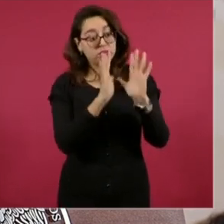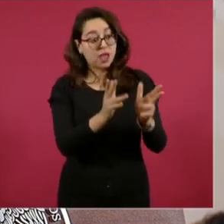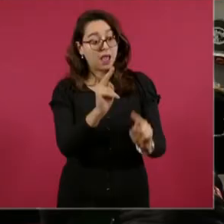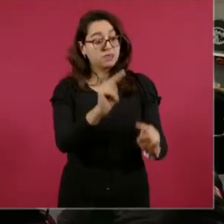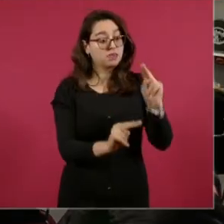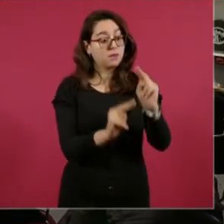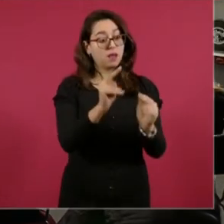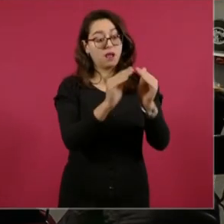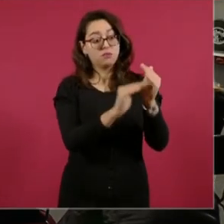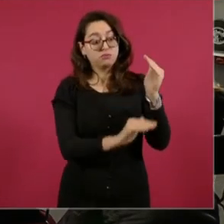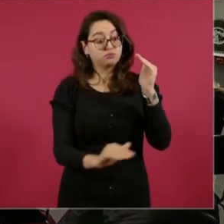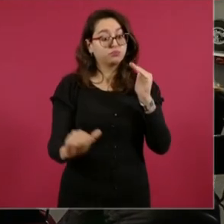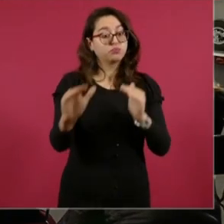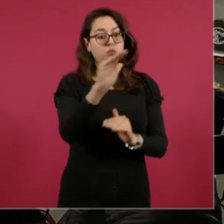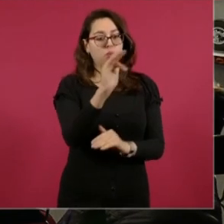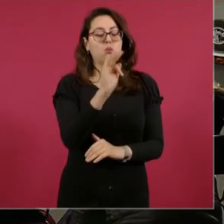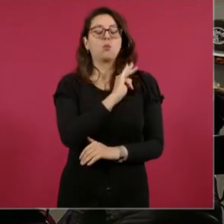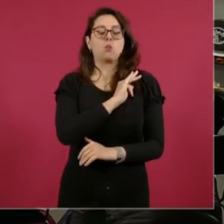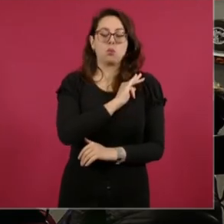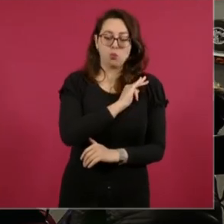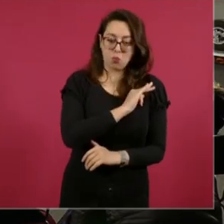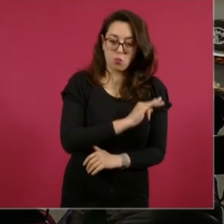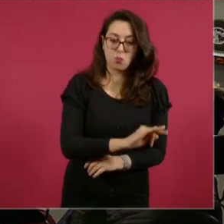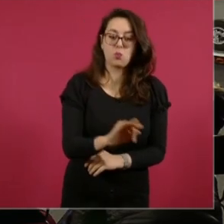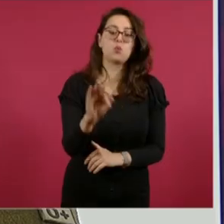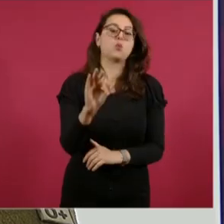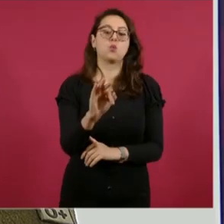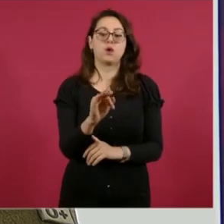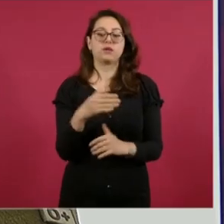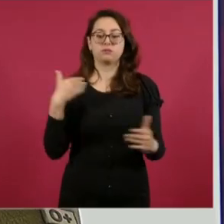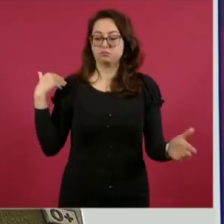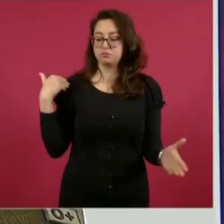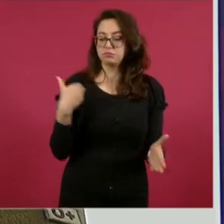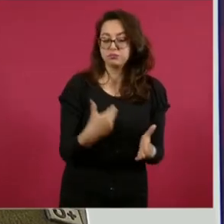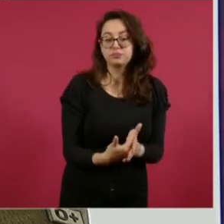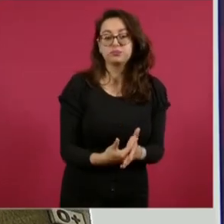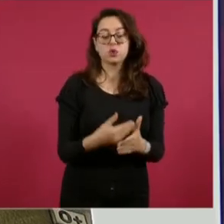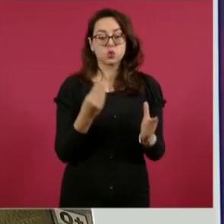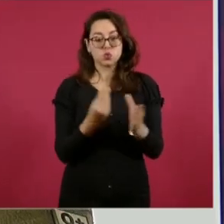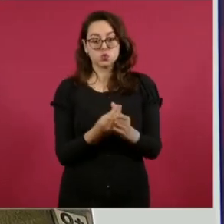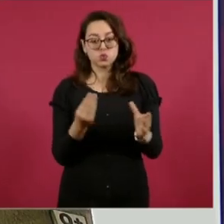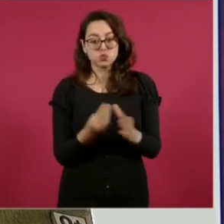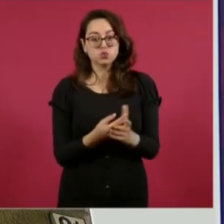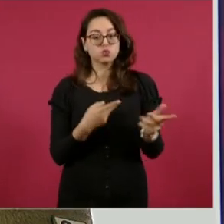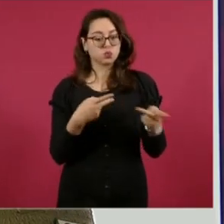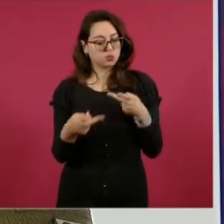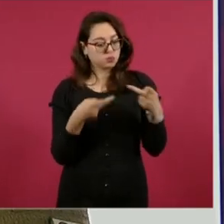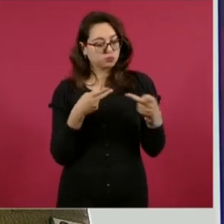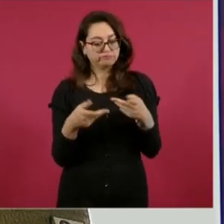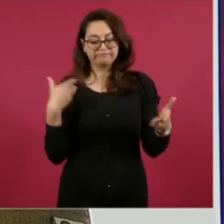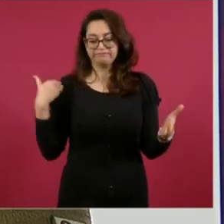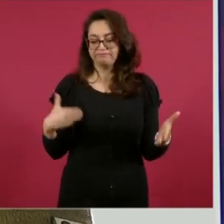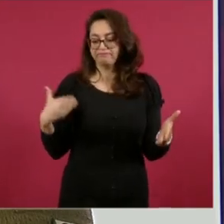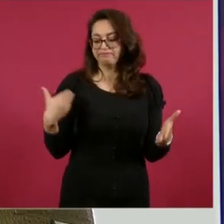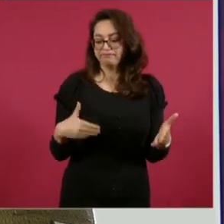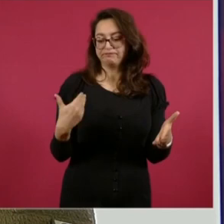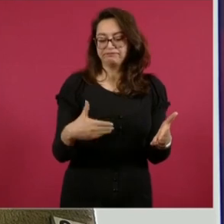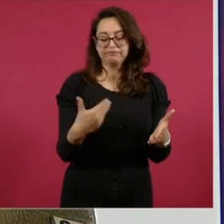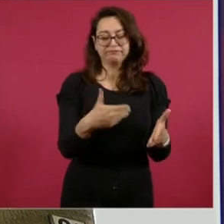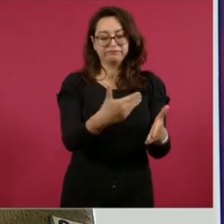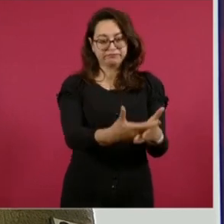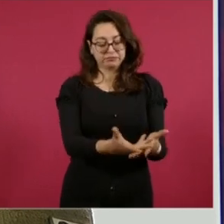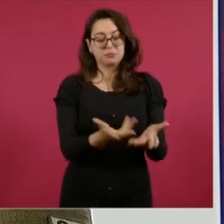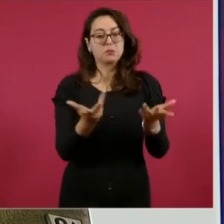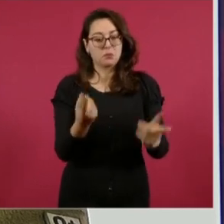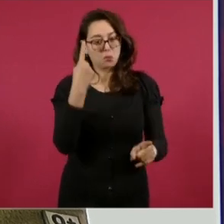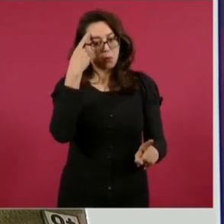el personal que tiene ya esa especialidad, que se ha ido preparando de manera específica en la seguridad pública,